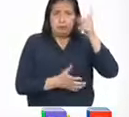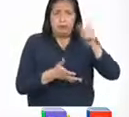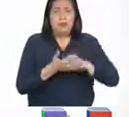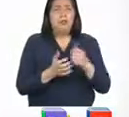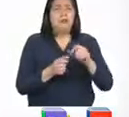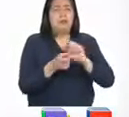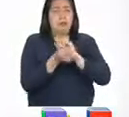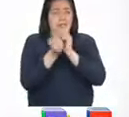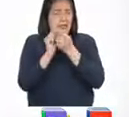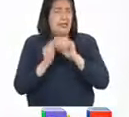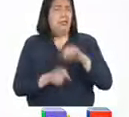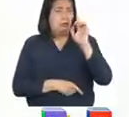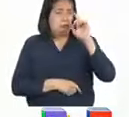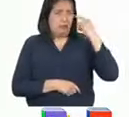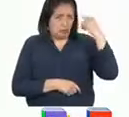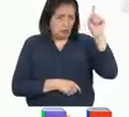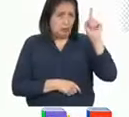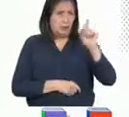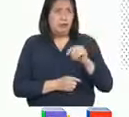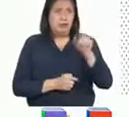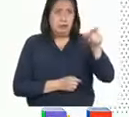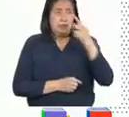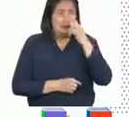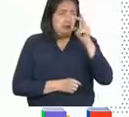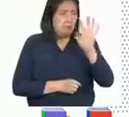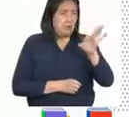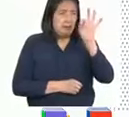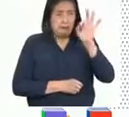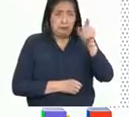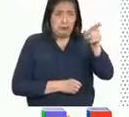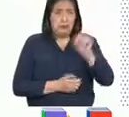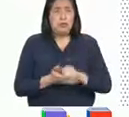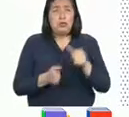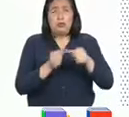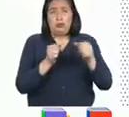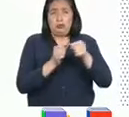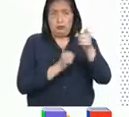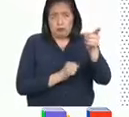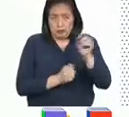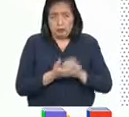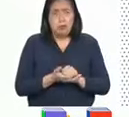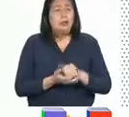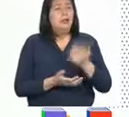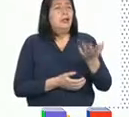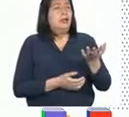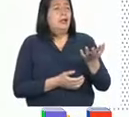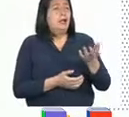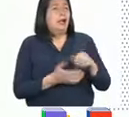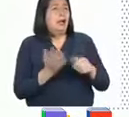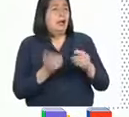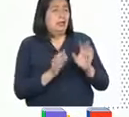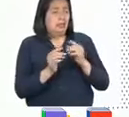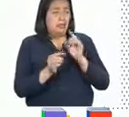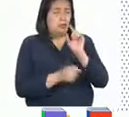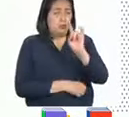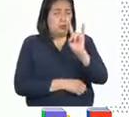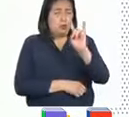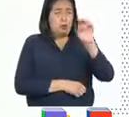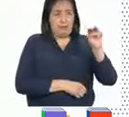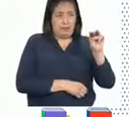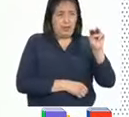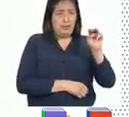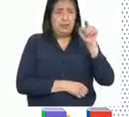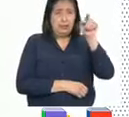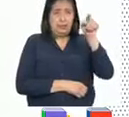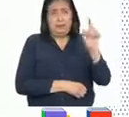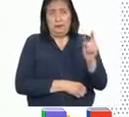nuestras cantidades a los millones. Identifiquemos entonces la cifra correspondiente a la unidad de millón. Ese